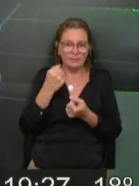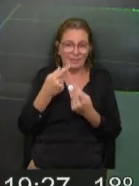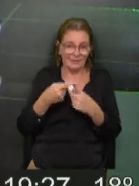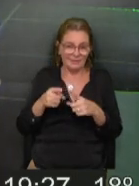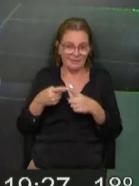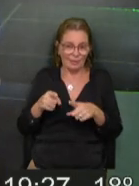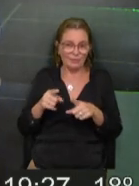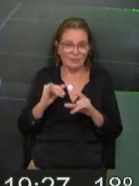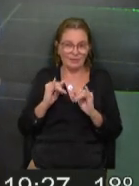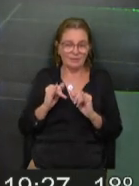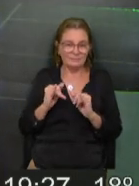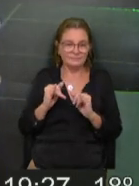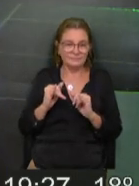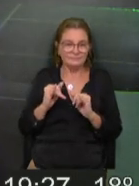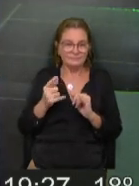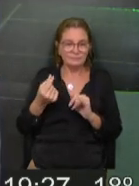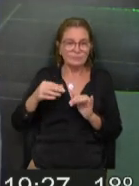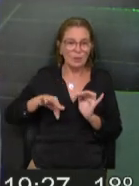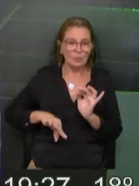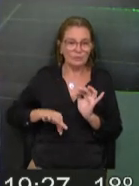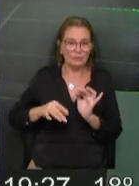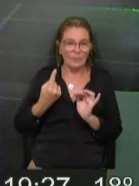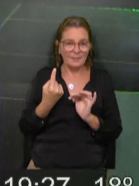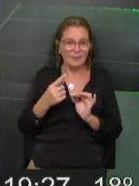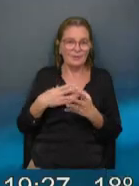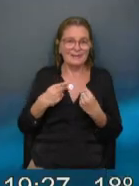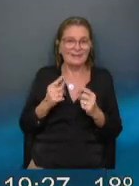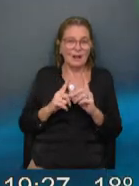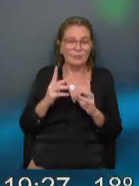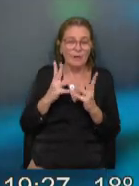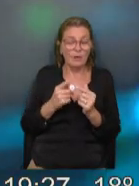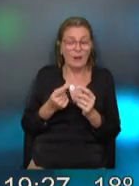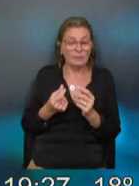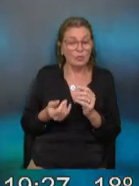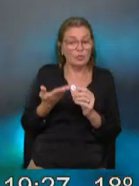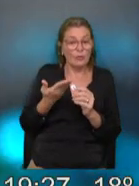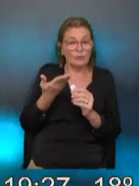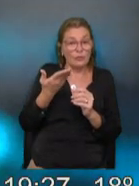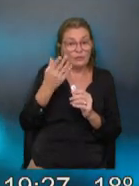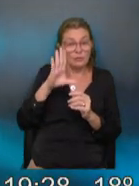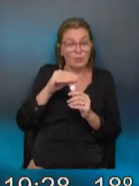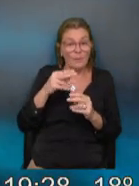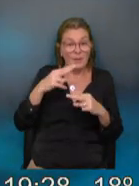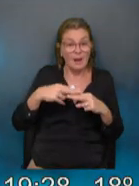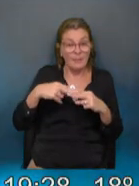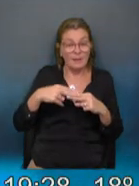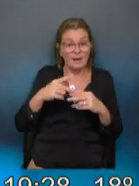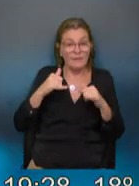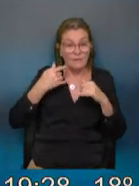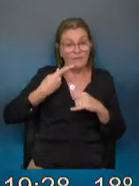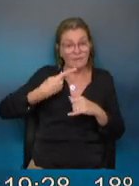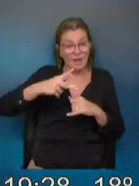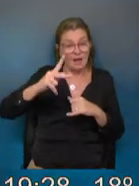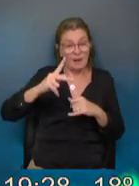obviamente. Que también repercute, no tan directamente en el bolsillo como uno siente. Lo primero que siente es que de alguna manera las cosas se encarecen. Claro. Y en definitiva, pagar Netflix, viajar es más caro, ¿sí?